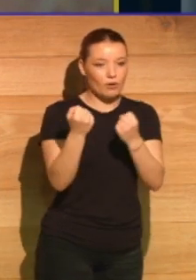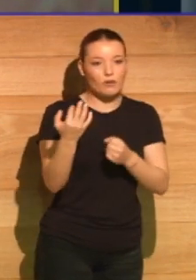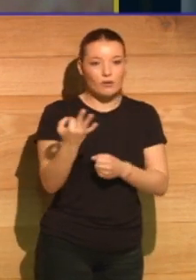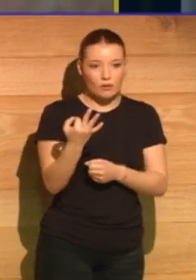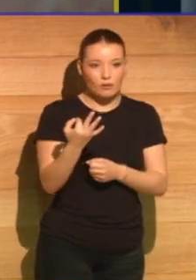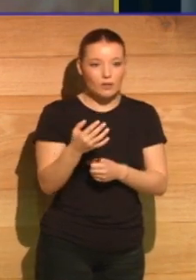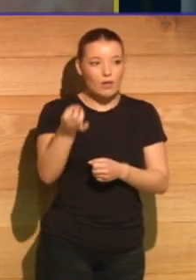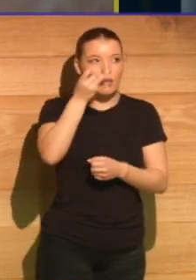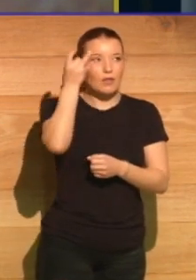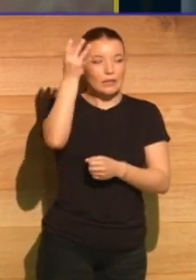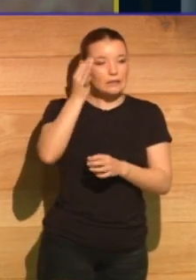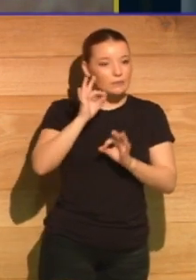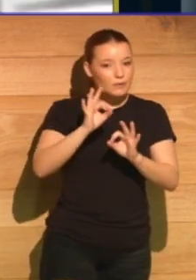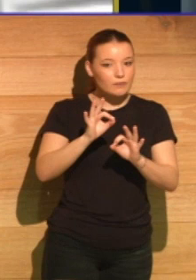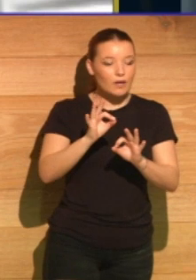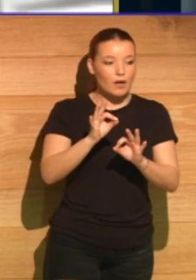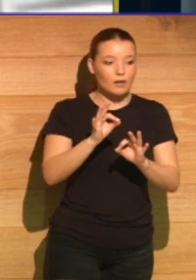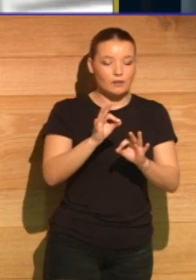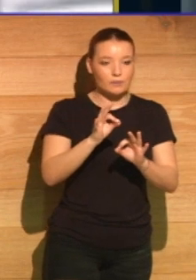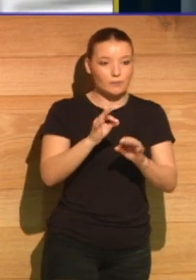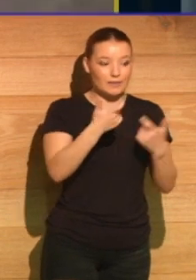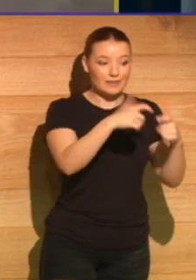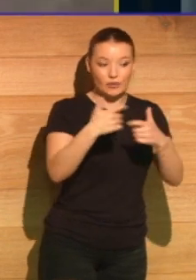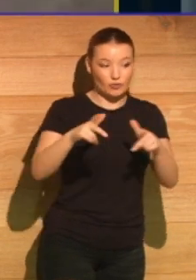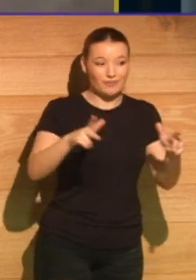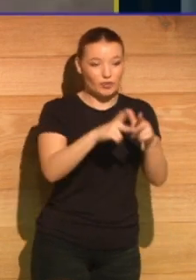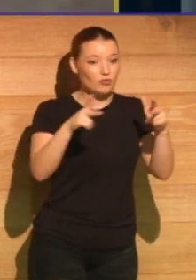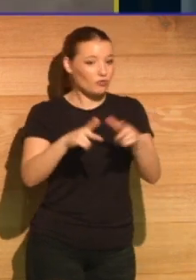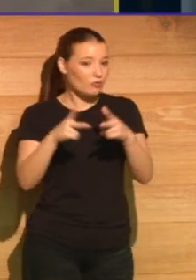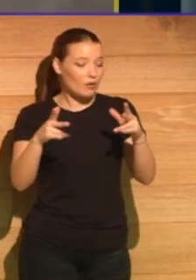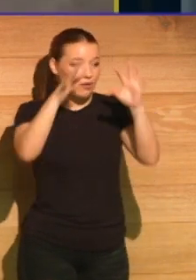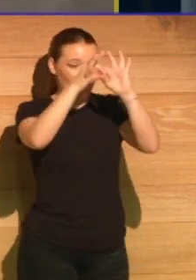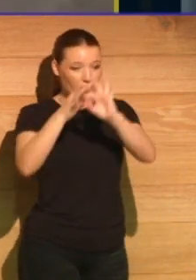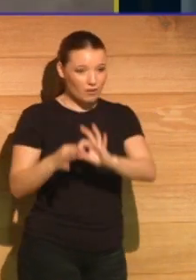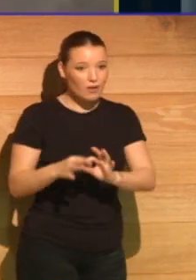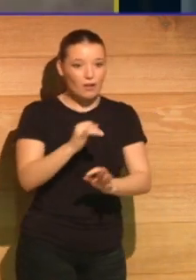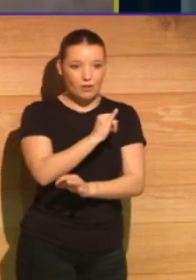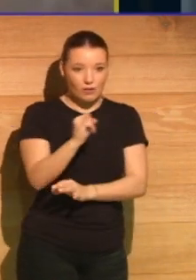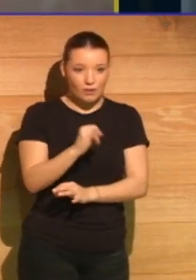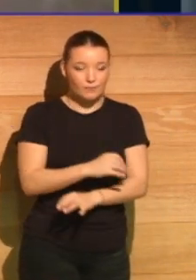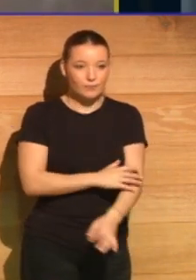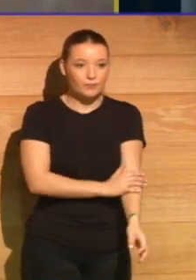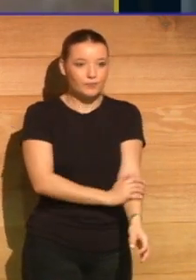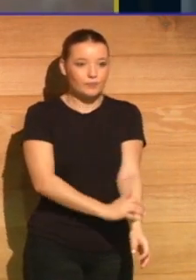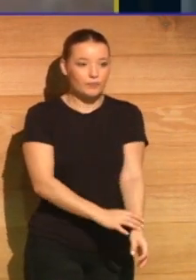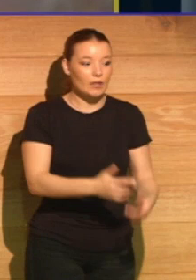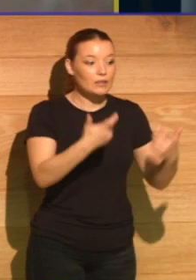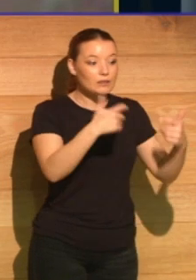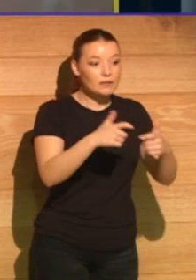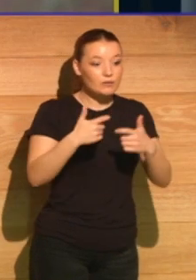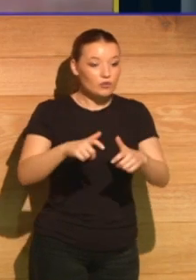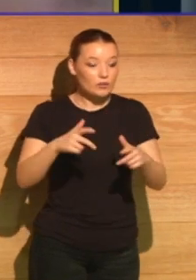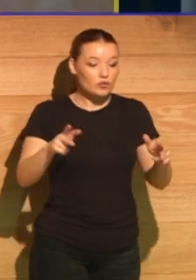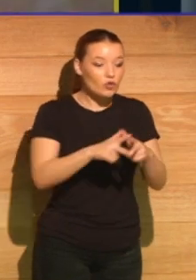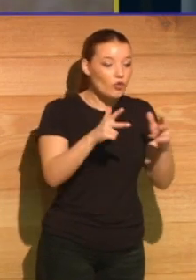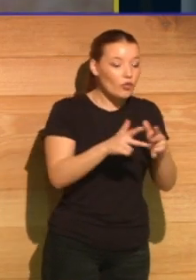esto responde a todos los sectores sociales y es una invitación no solo a las mujeres y no solo a la gente de ciencia,